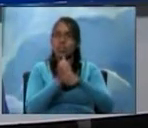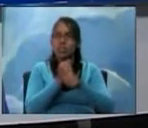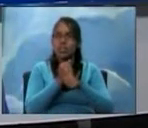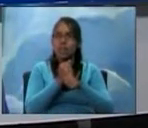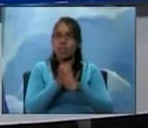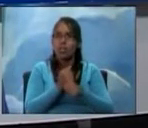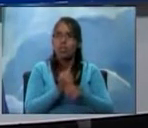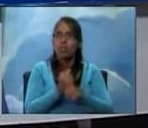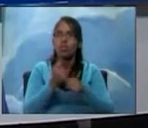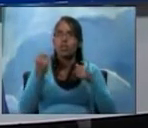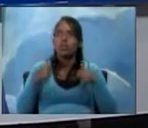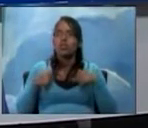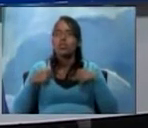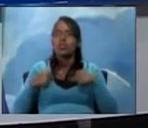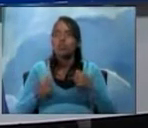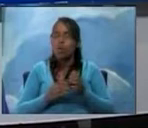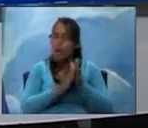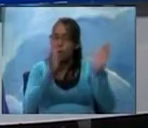Tú me has encontrado.